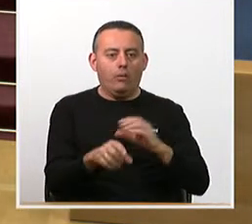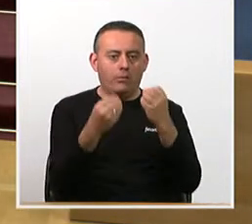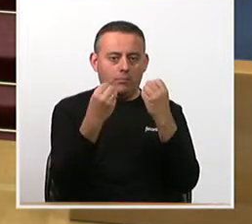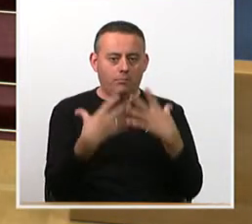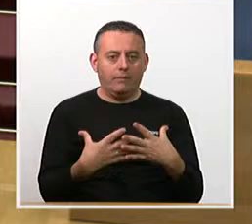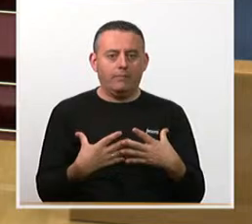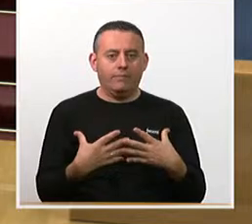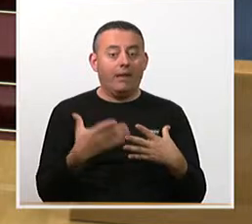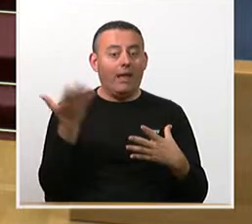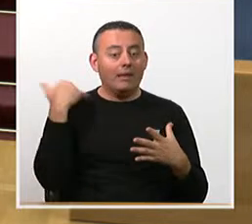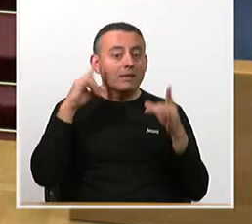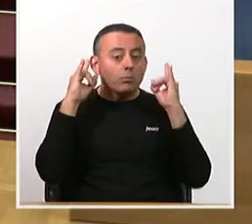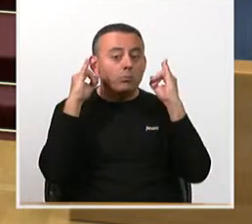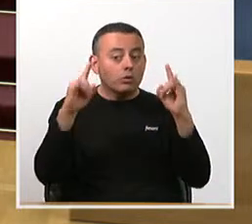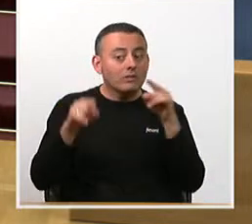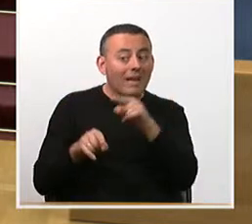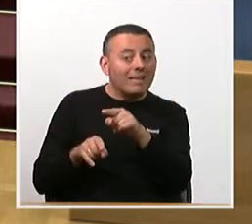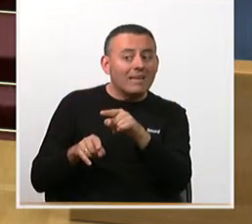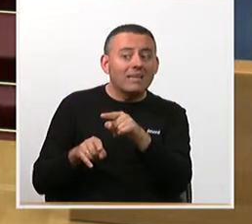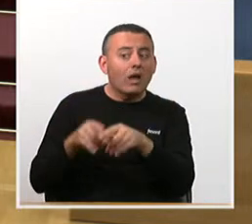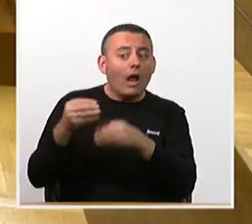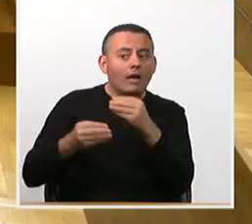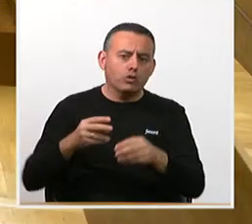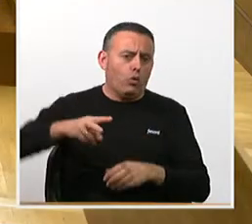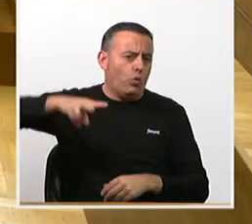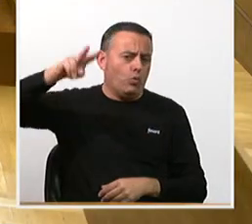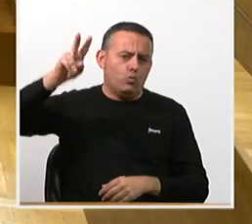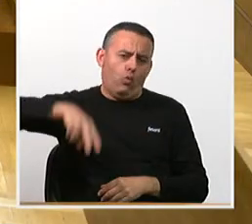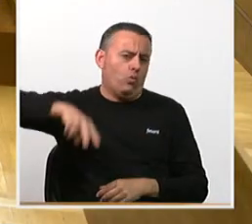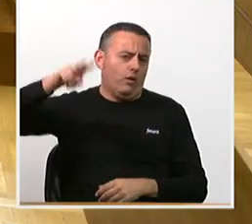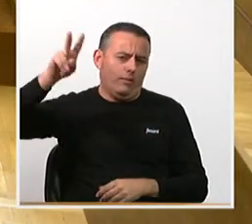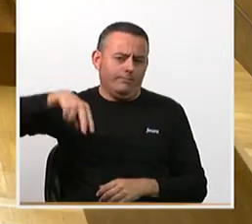del botanic jamás hicieron Muchas graas